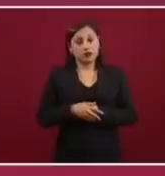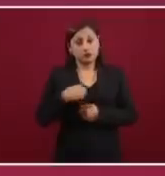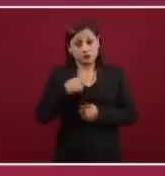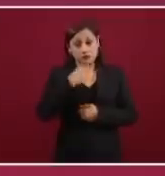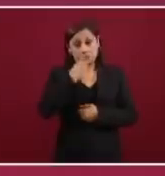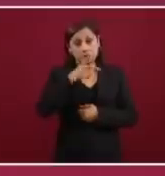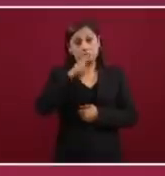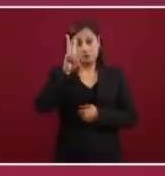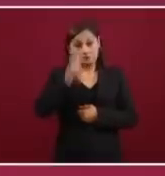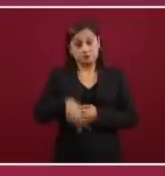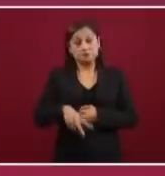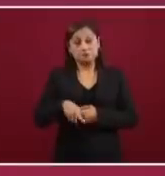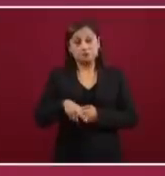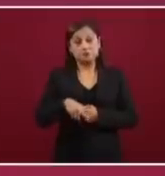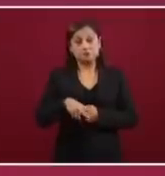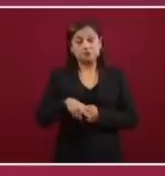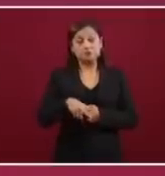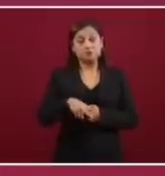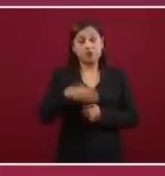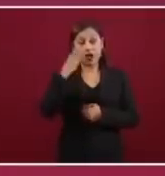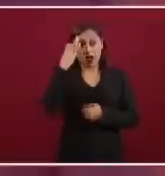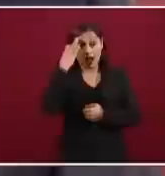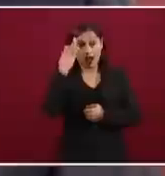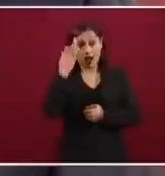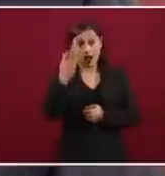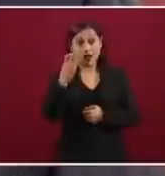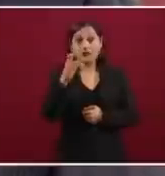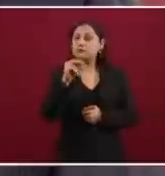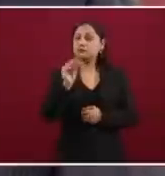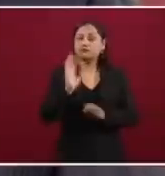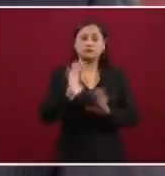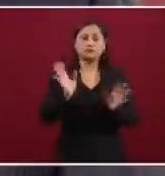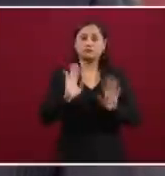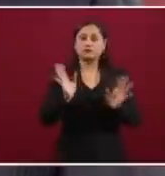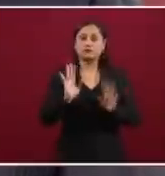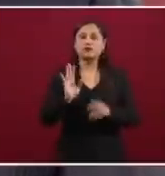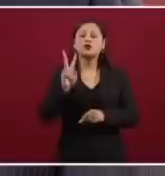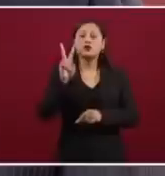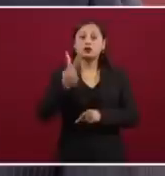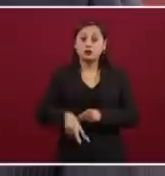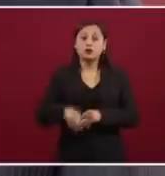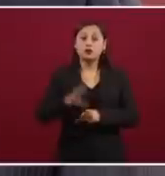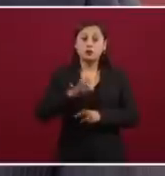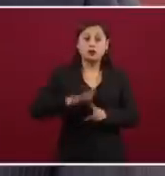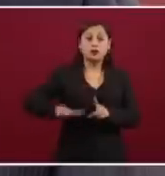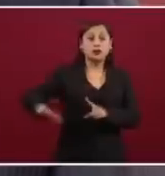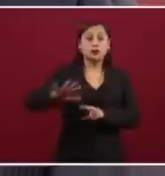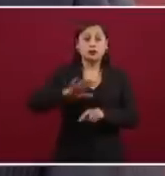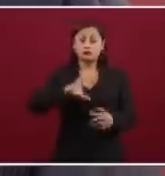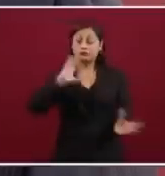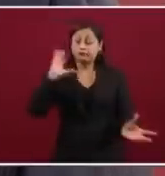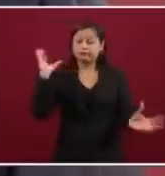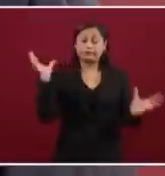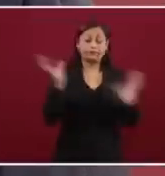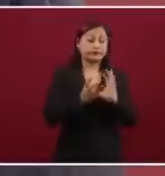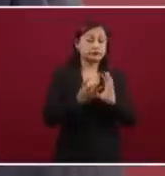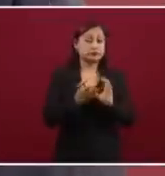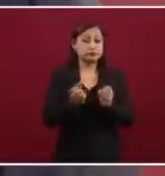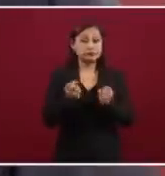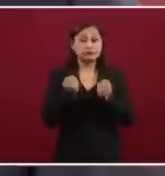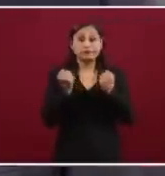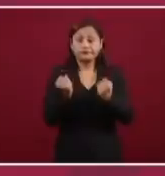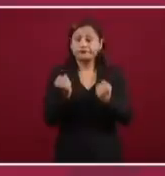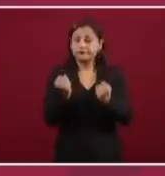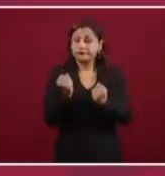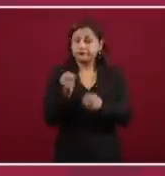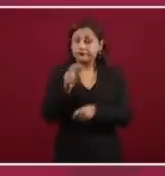fue poco tiempo, fue muy intenso, mucho, mucho, mucho, muy